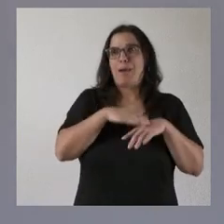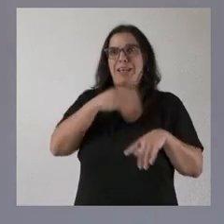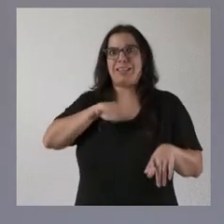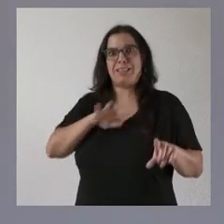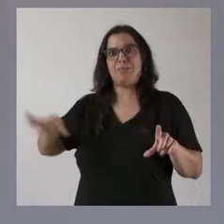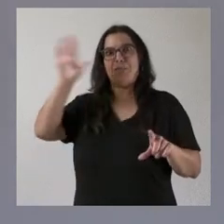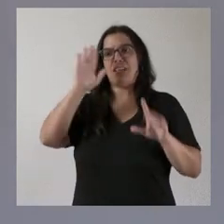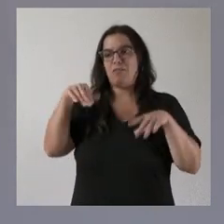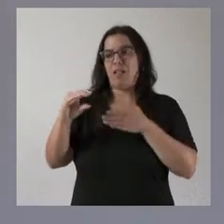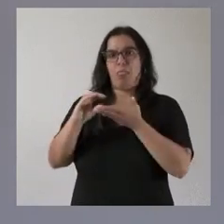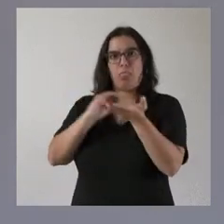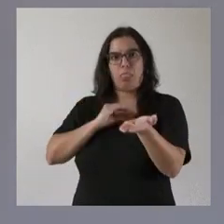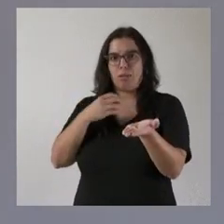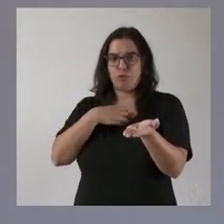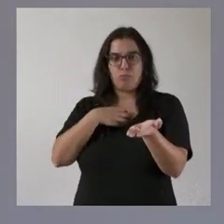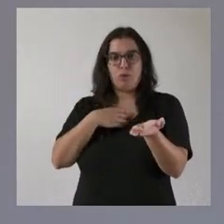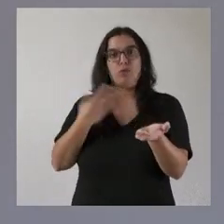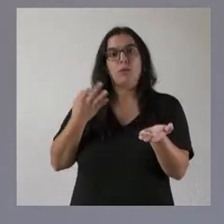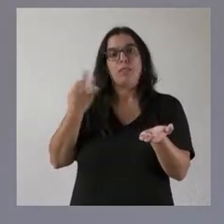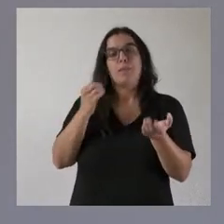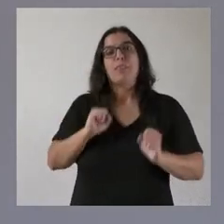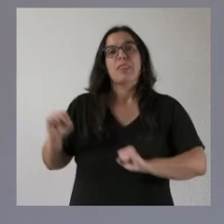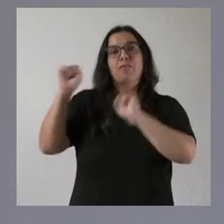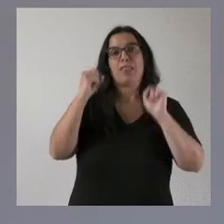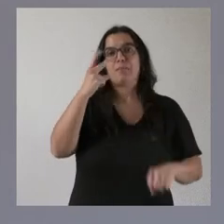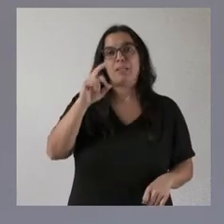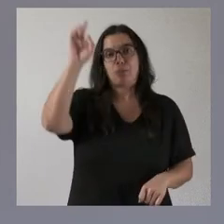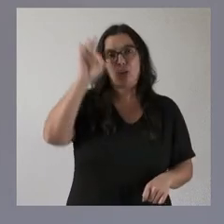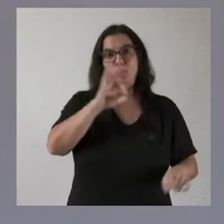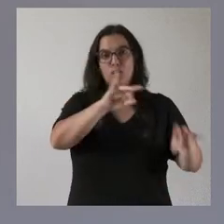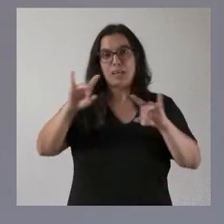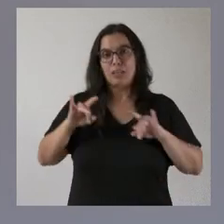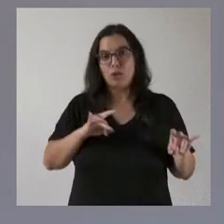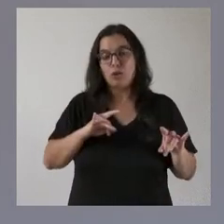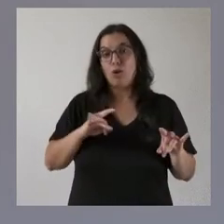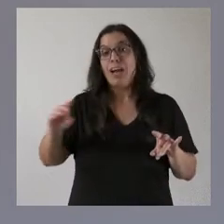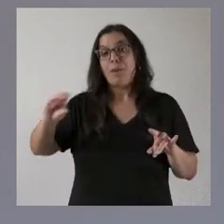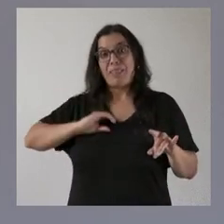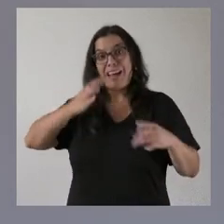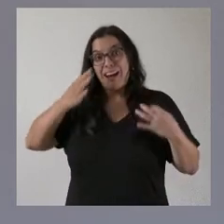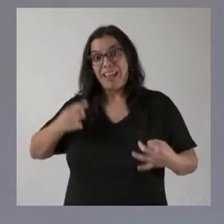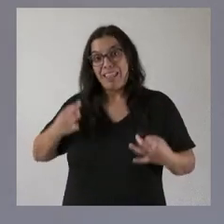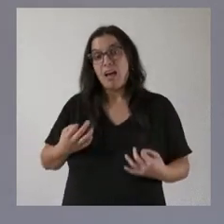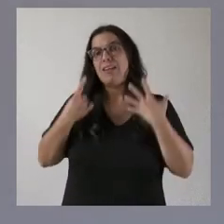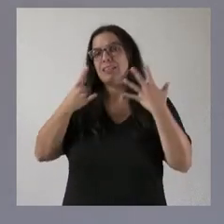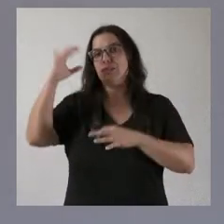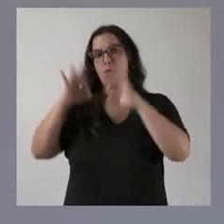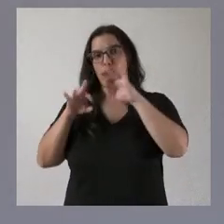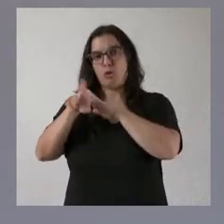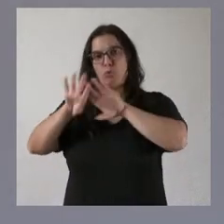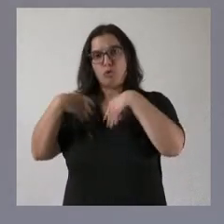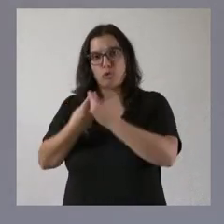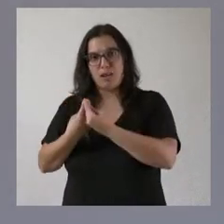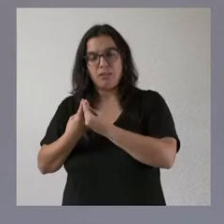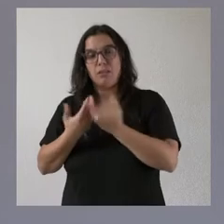y la financiación que tenemos para defender ese 20% del territorio es solo el 6% de los recursos del sistema y